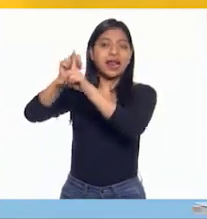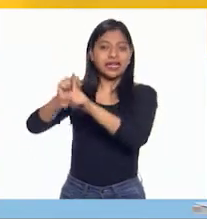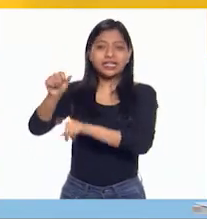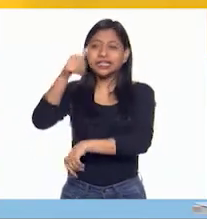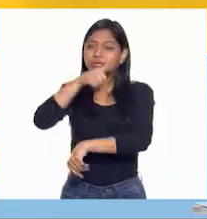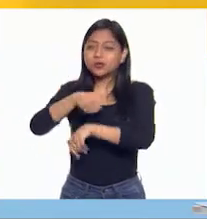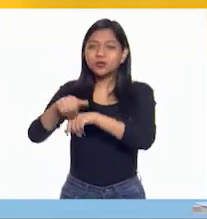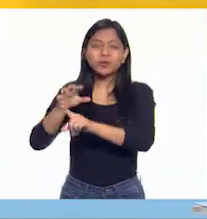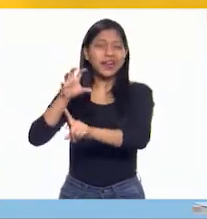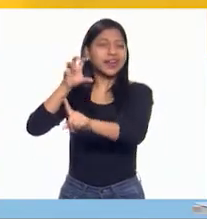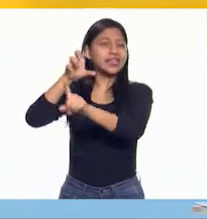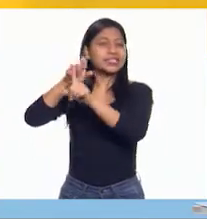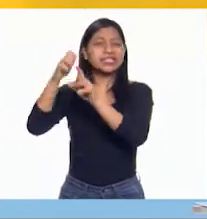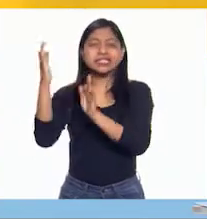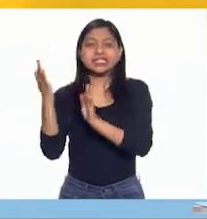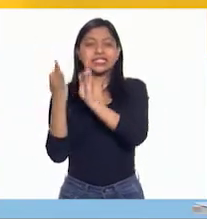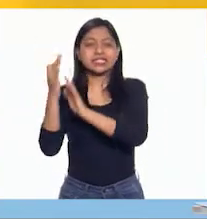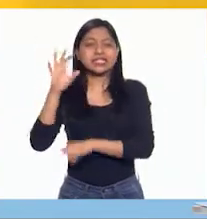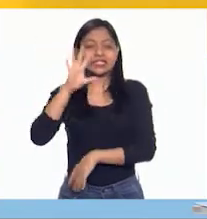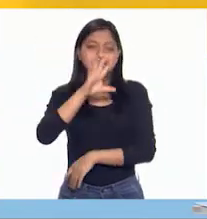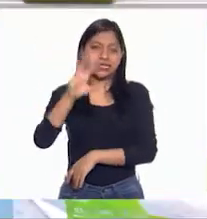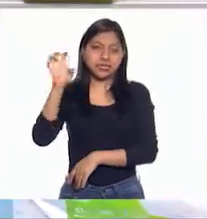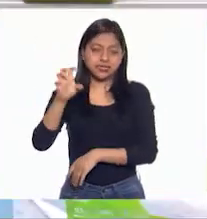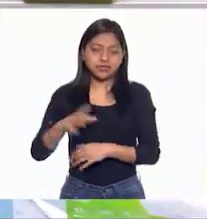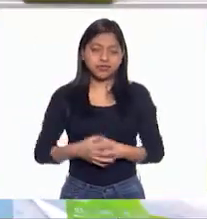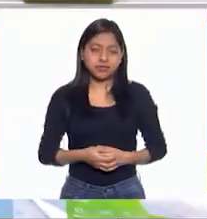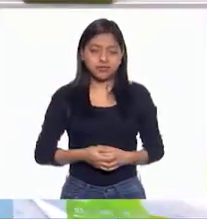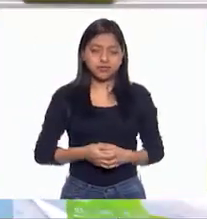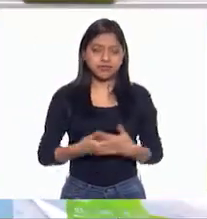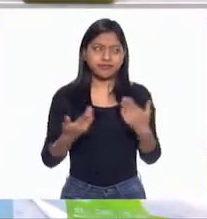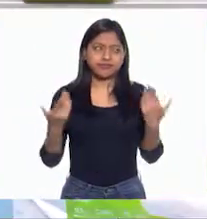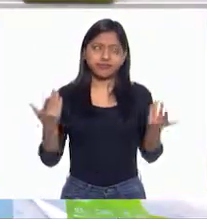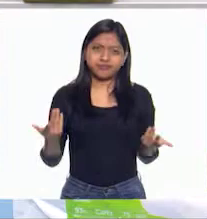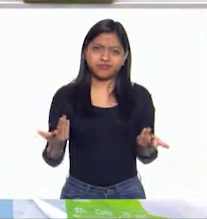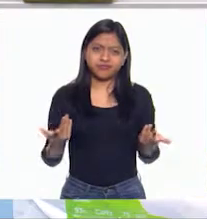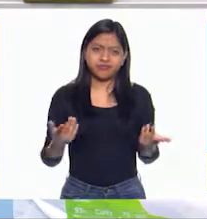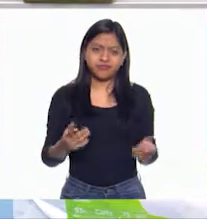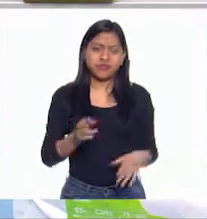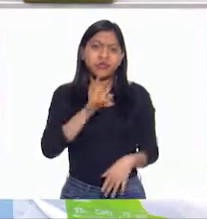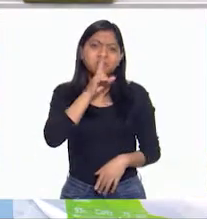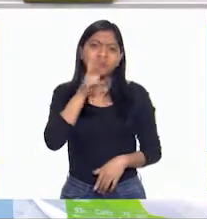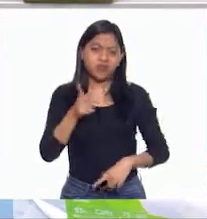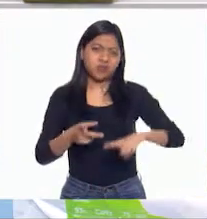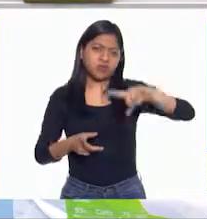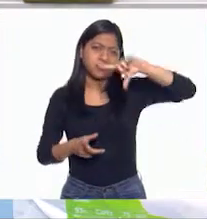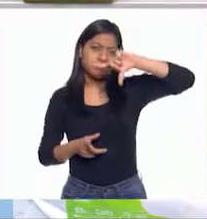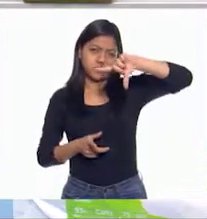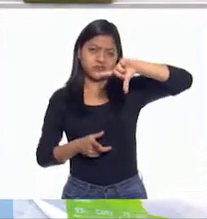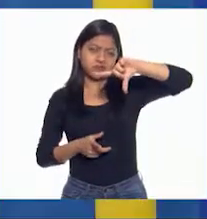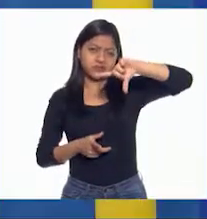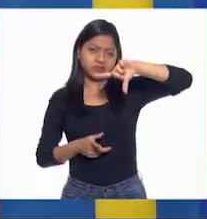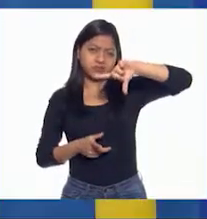más cercano de 500. ¿Y por qué mejor no hicieron una división?